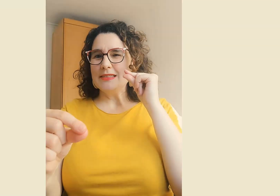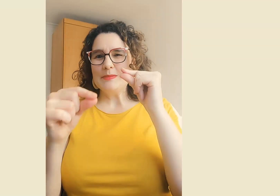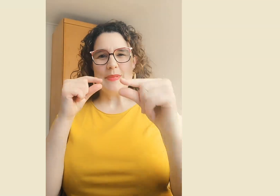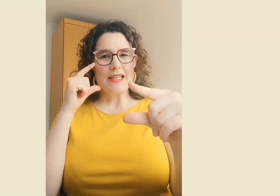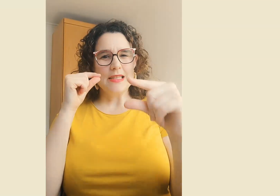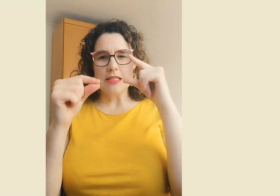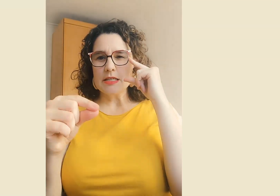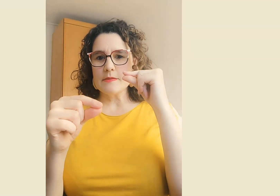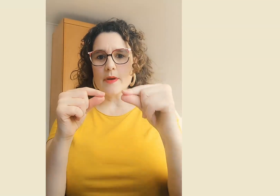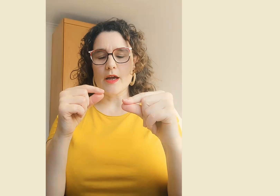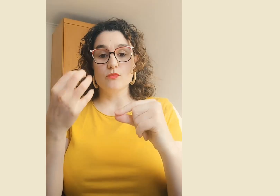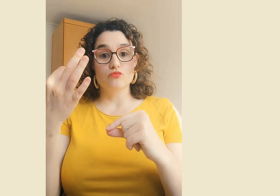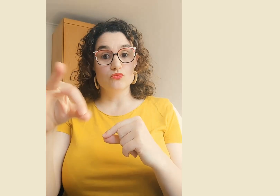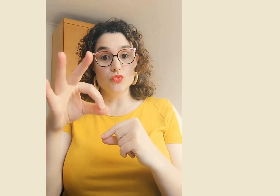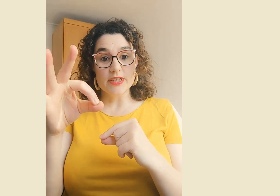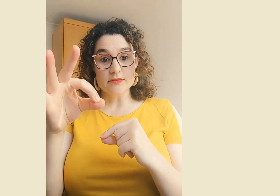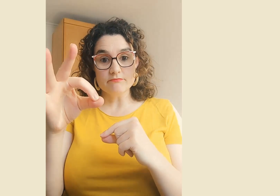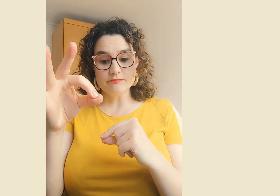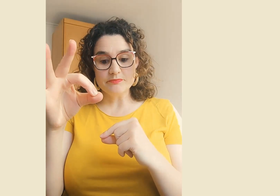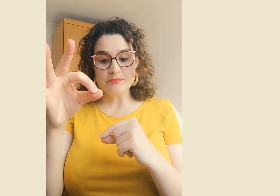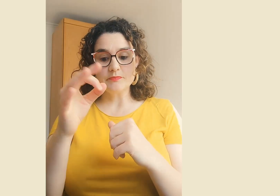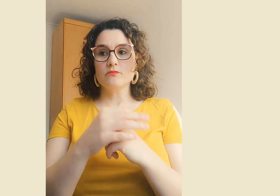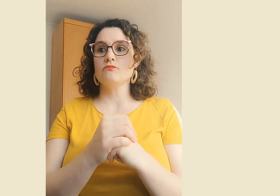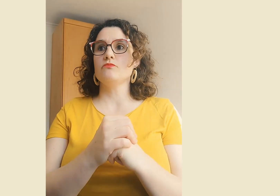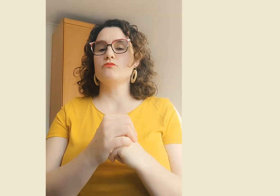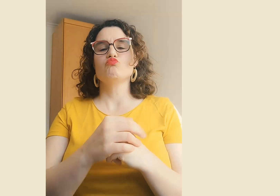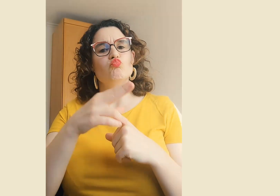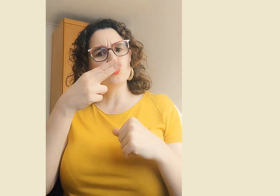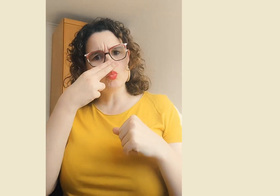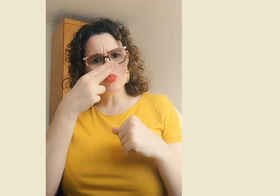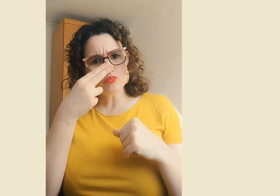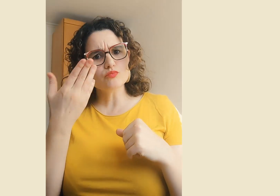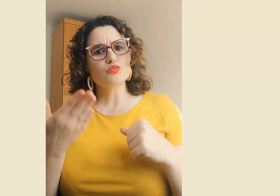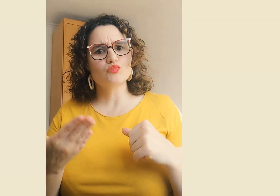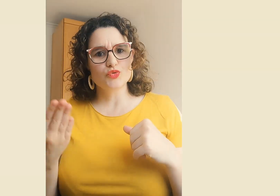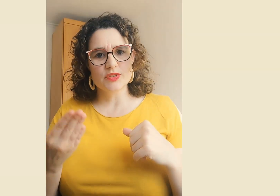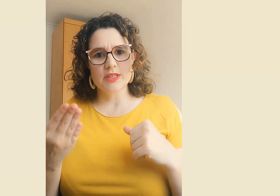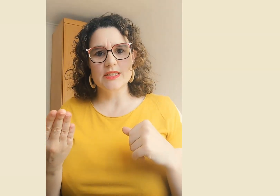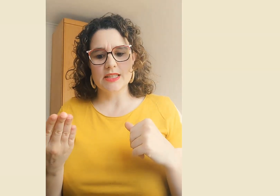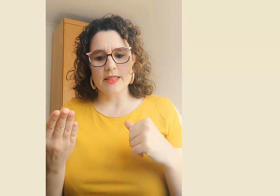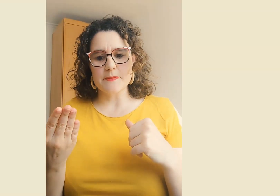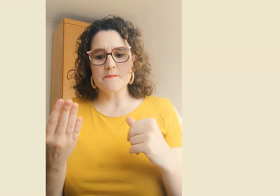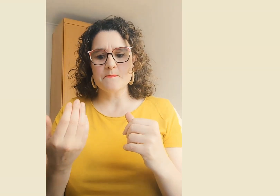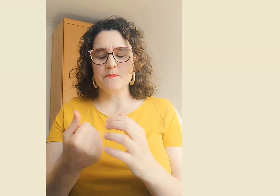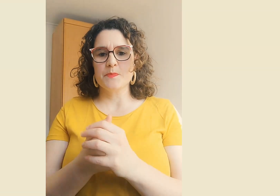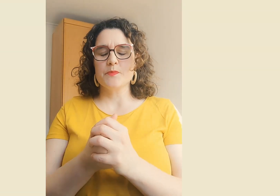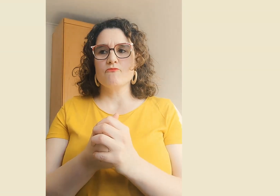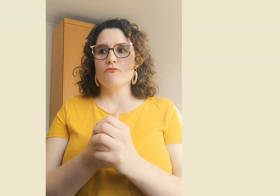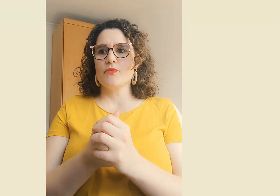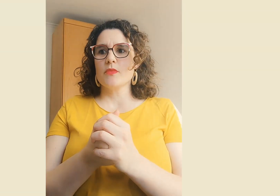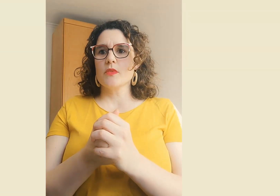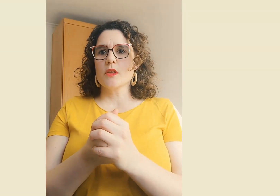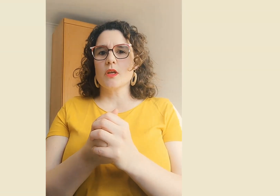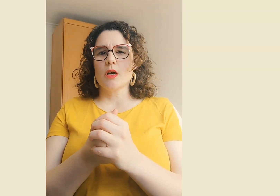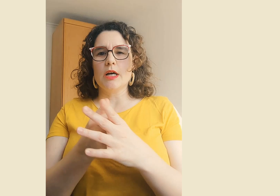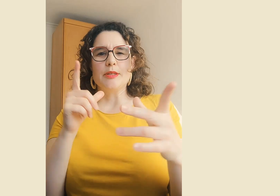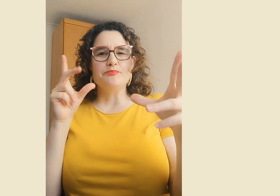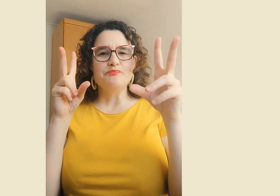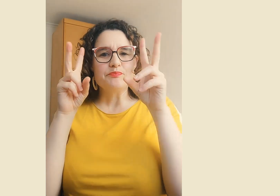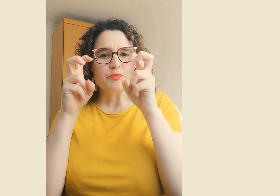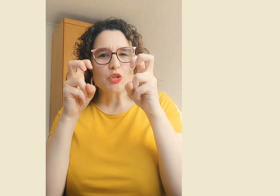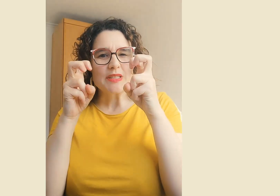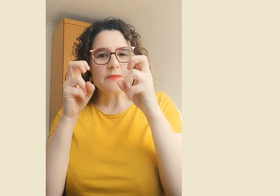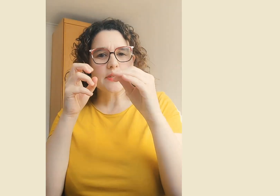y enriquecedora sobre la accesibilidad y la interpretación. Estoy segura de que